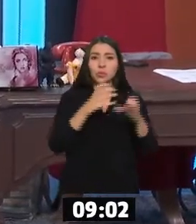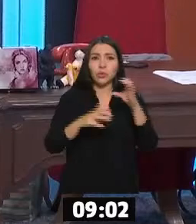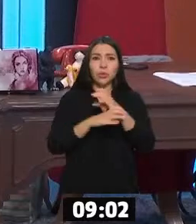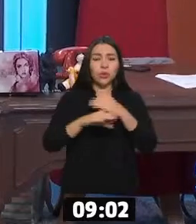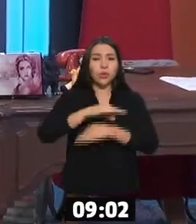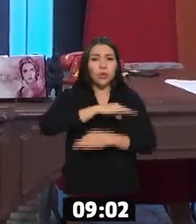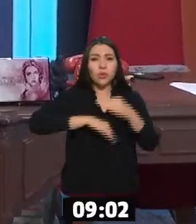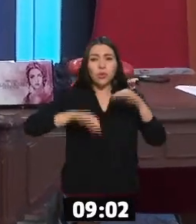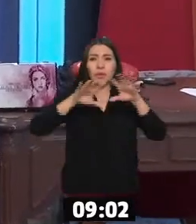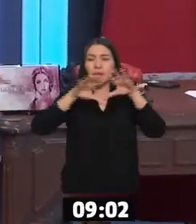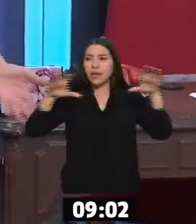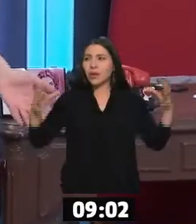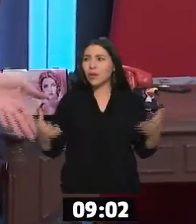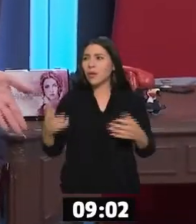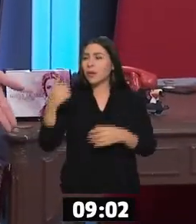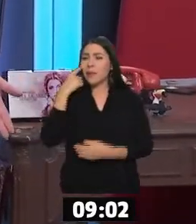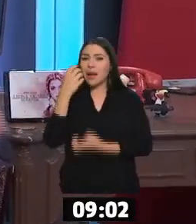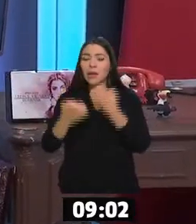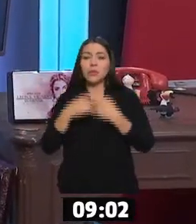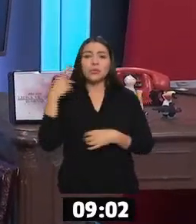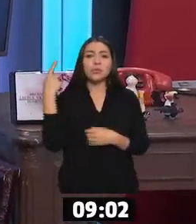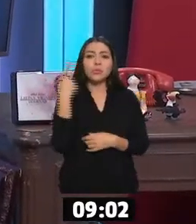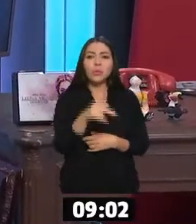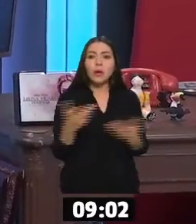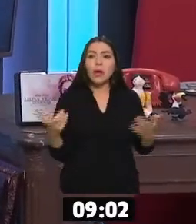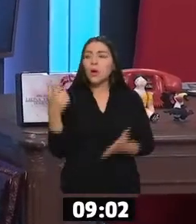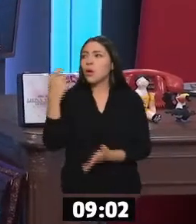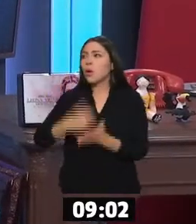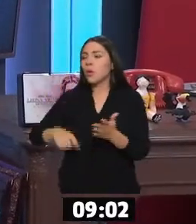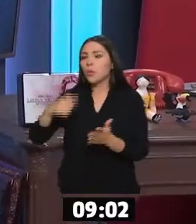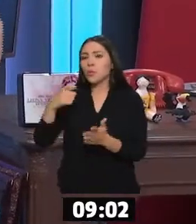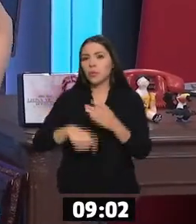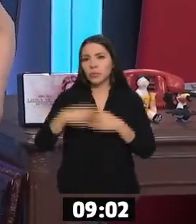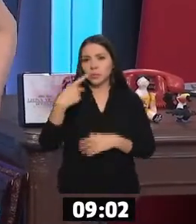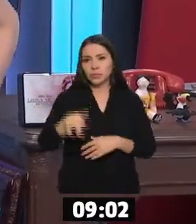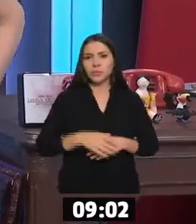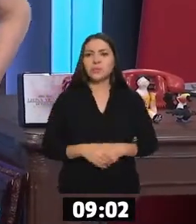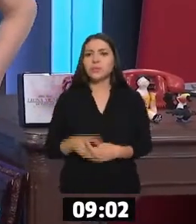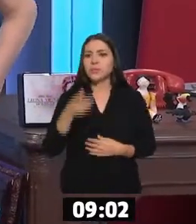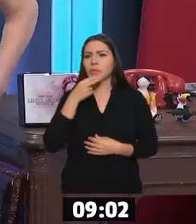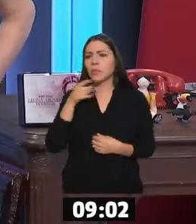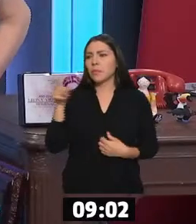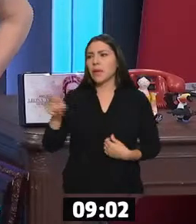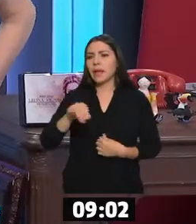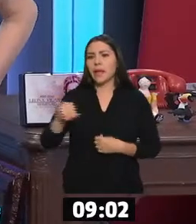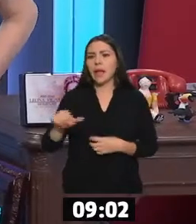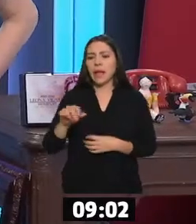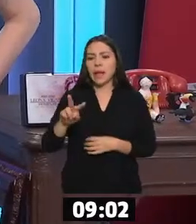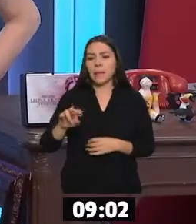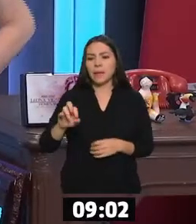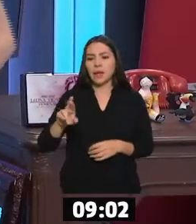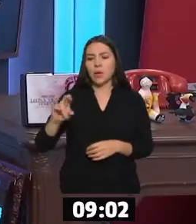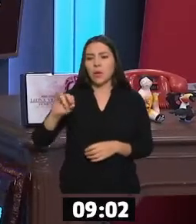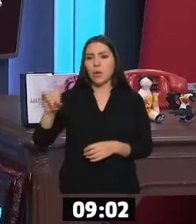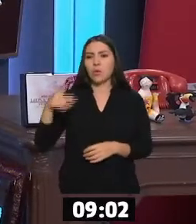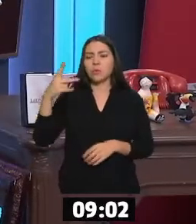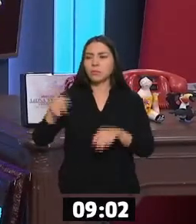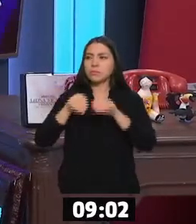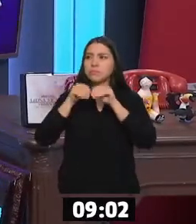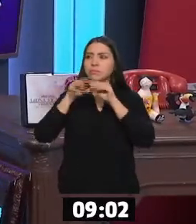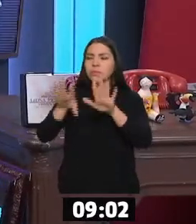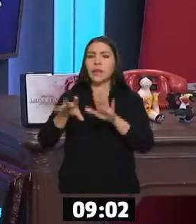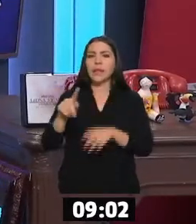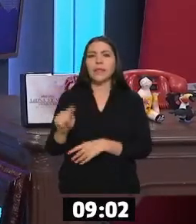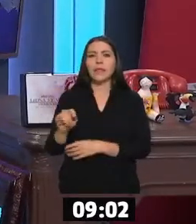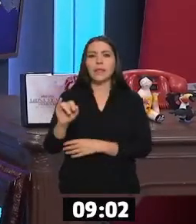aparatos los tuvo que Sí, comprar. pues sí, pues aquí como le ella. hacen, pues sí. El nombre de este compañero es Javier Rojo y lo hizo a través del TikTok. Él